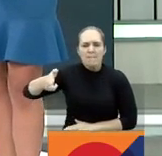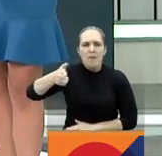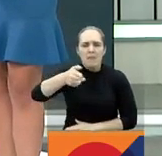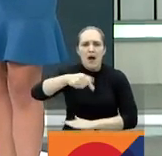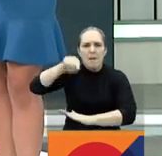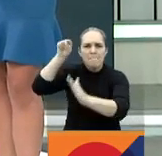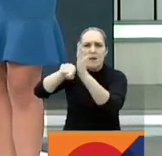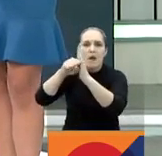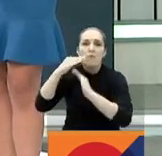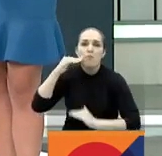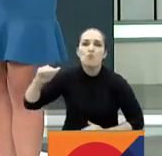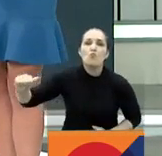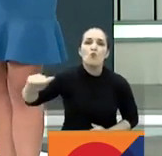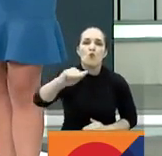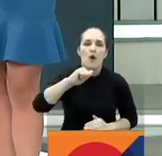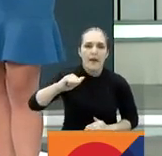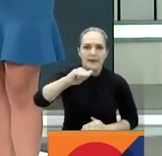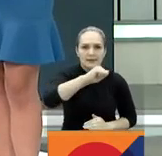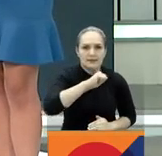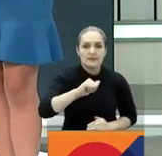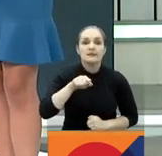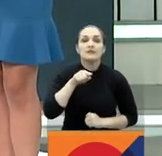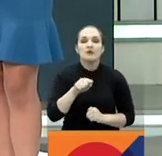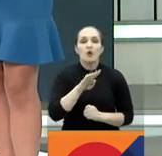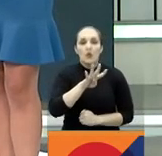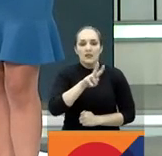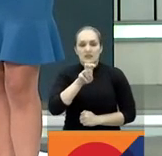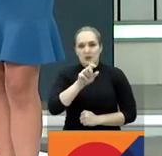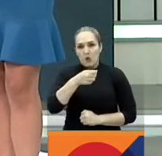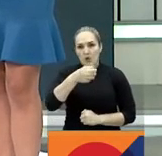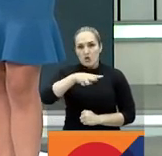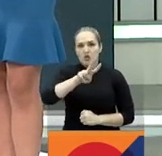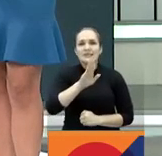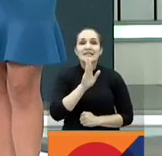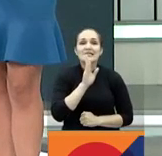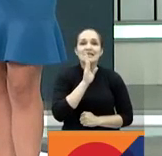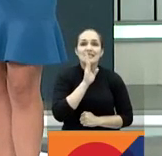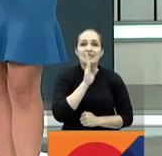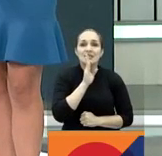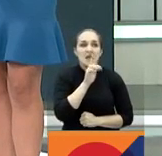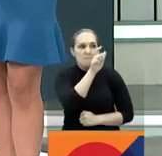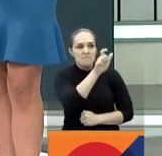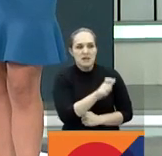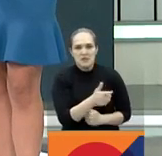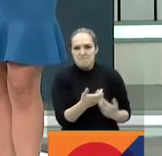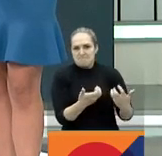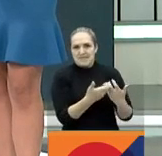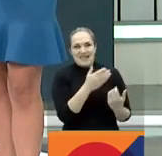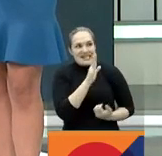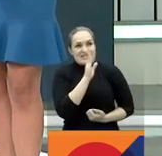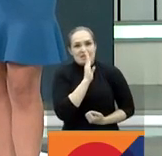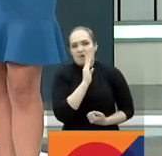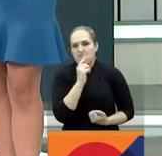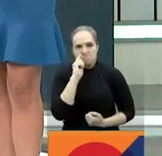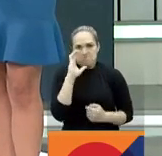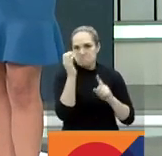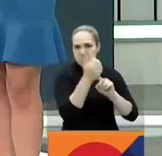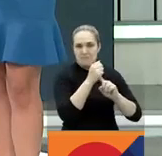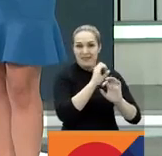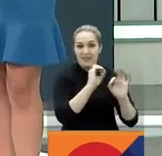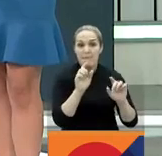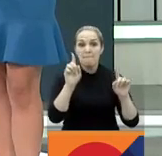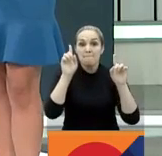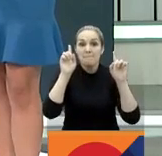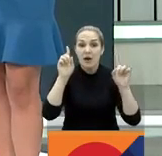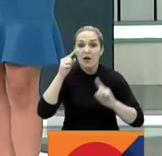feminicidios. El 47.12% corresponde a agresores que se desconocen o que aún no se han identificado. Pero ojo